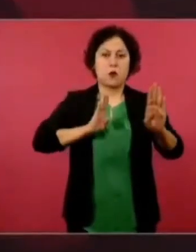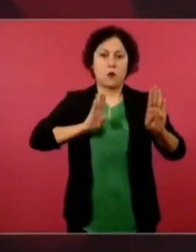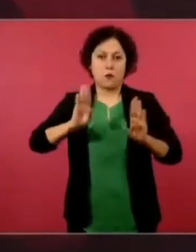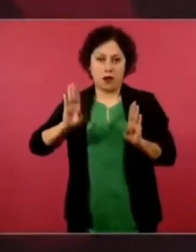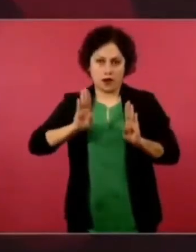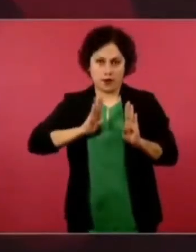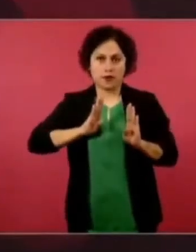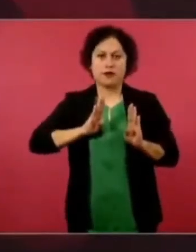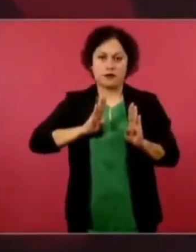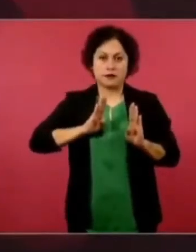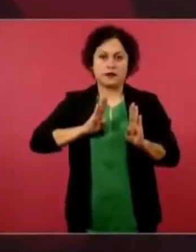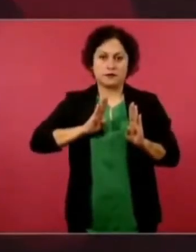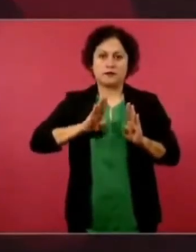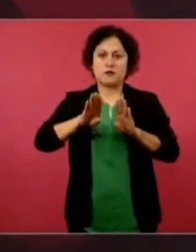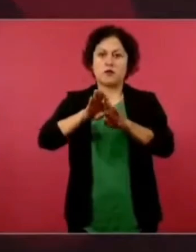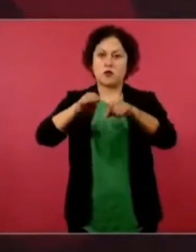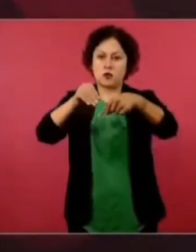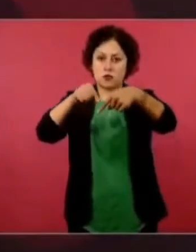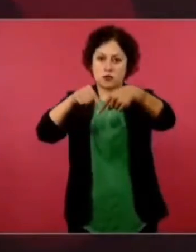una rama.